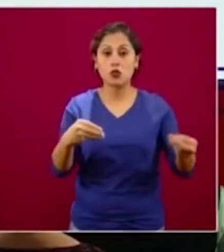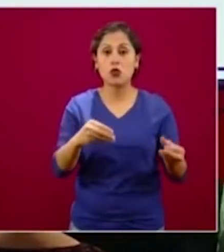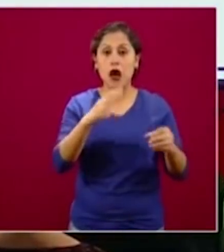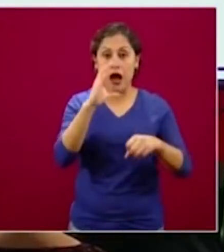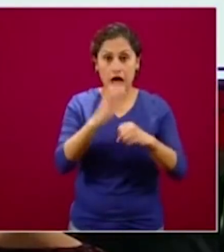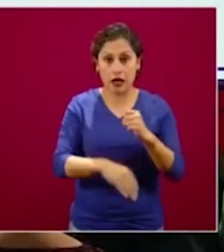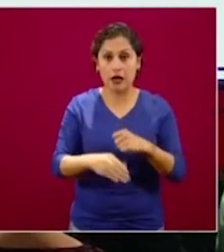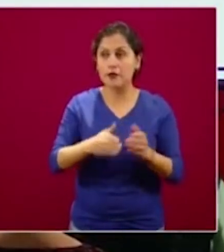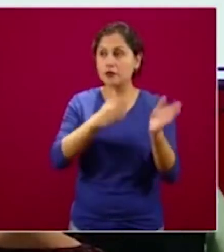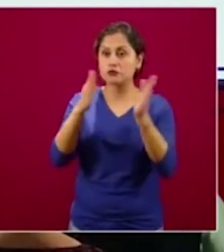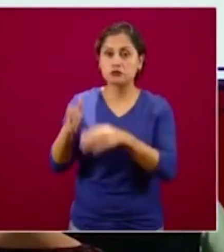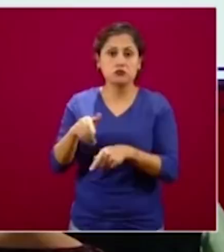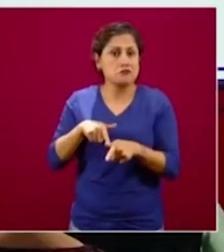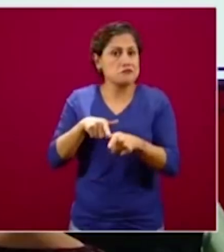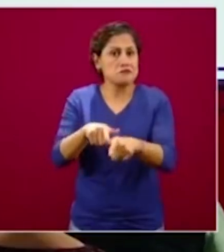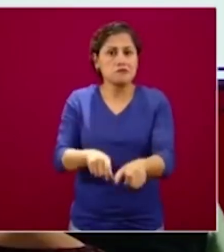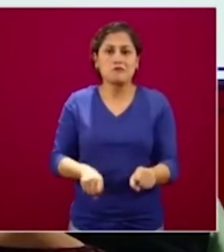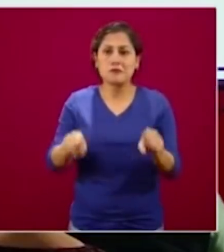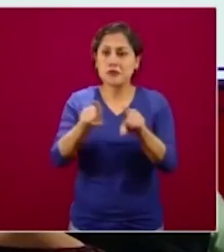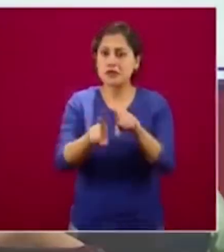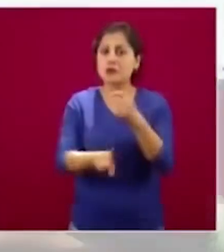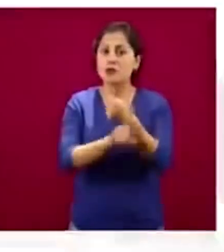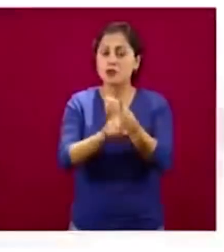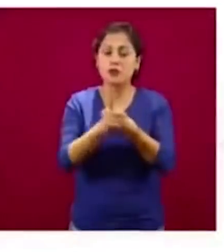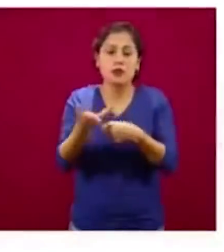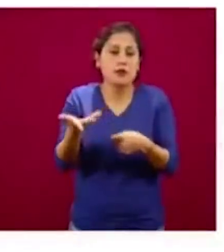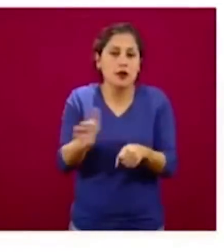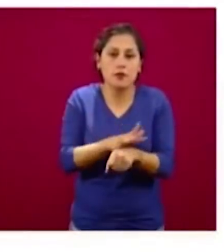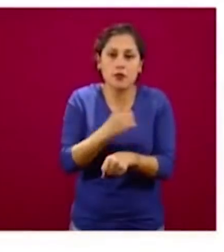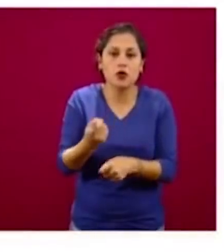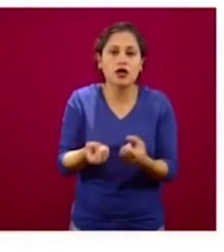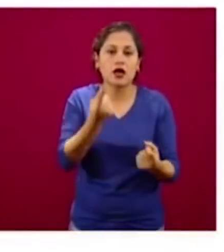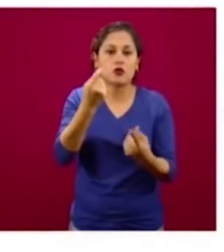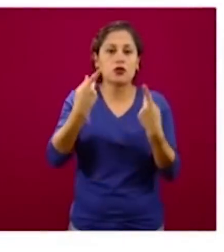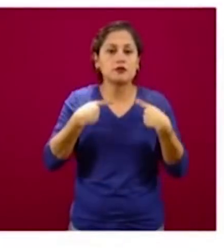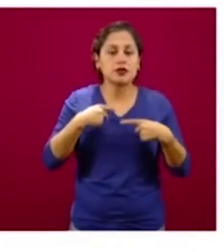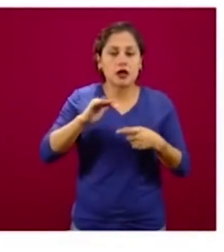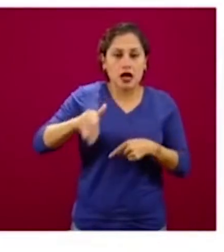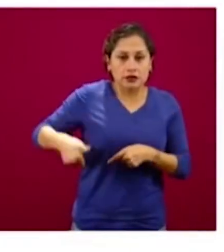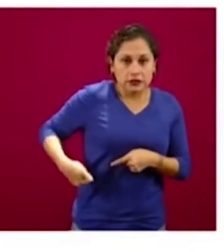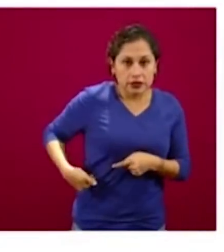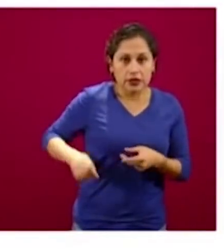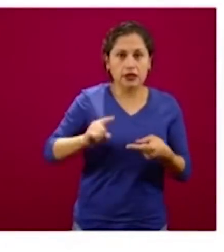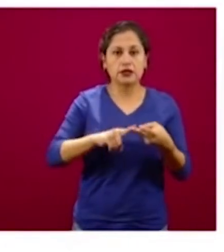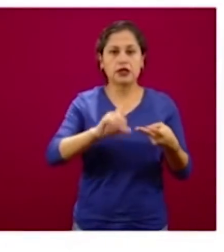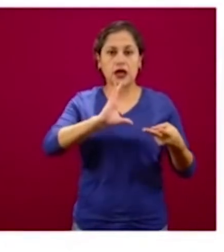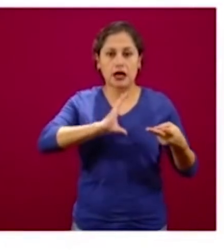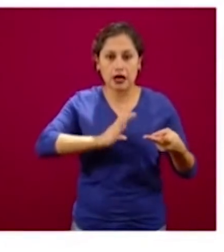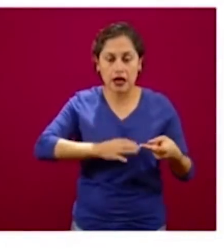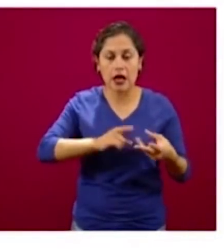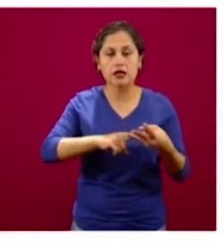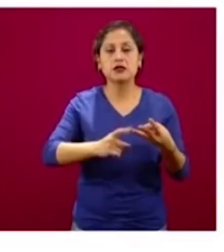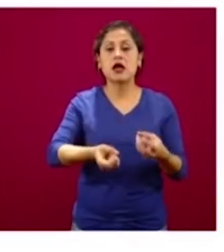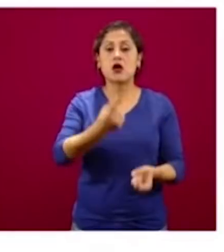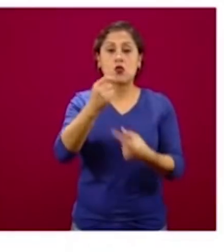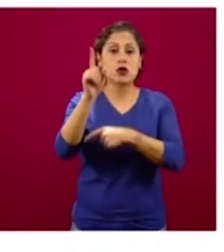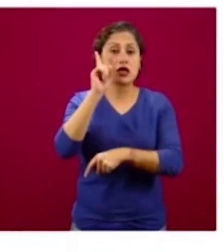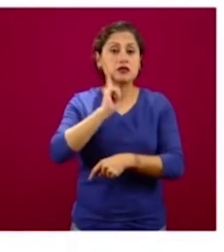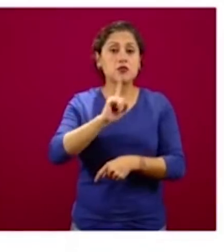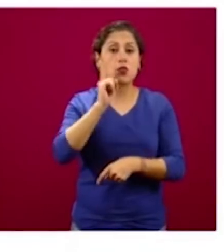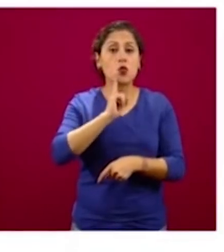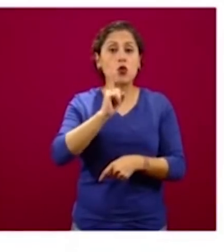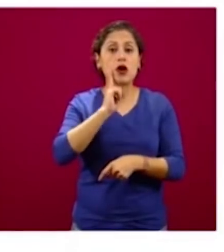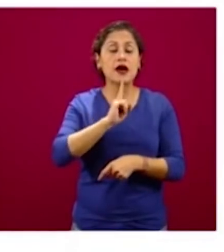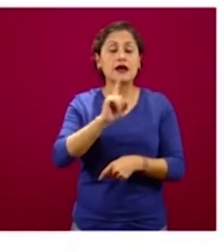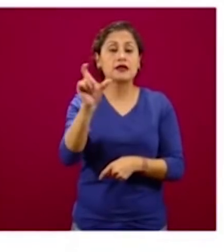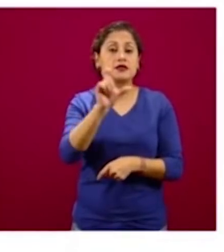pacientes con cáncer, personas que sufren algún accidente traumático, mujeres que desarrollan alguna hemorragia